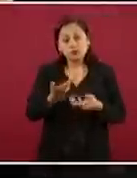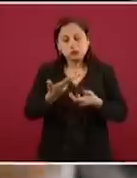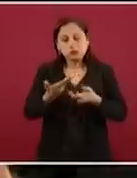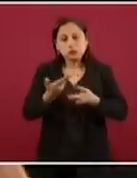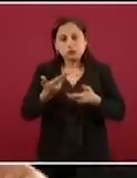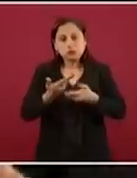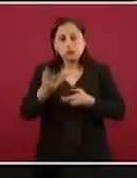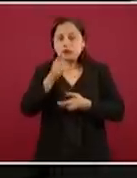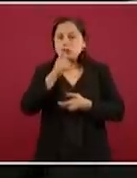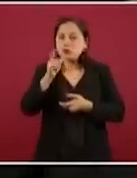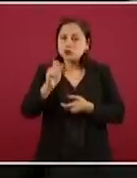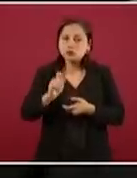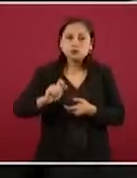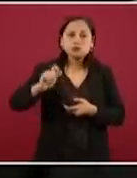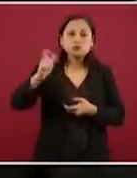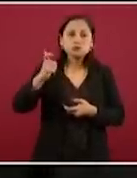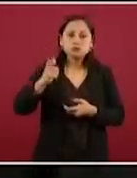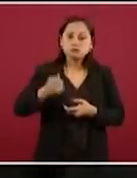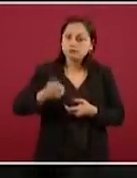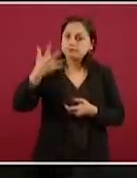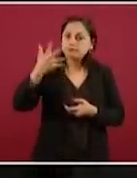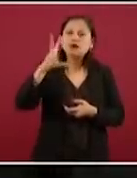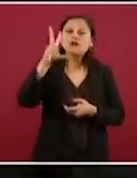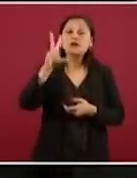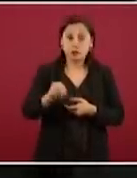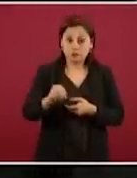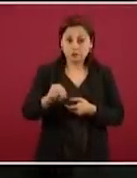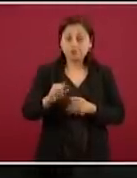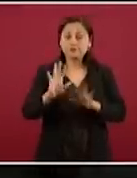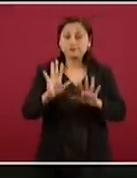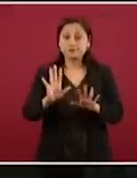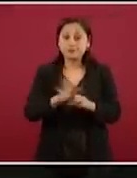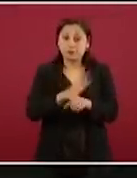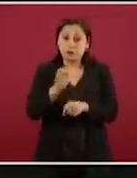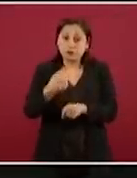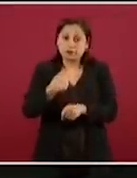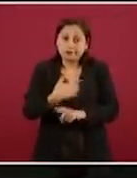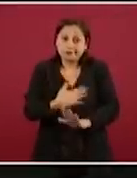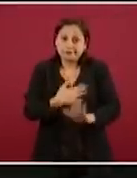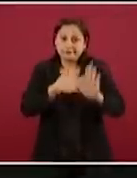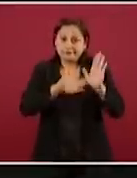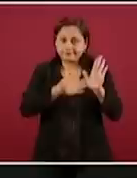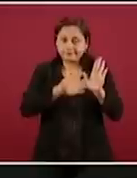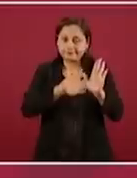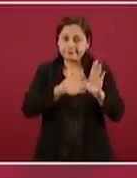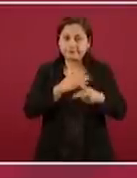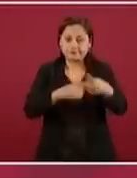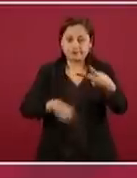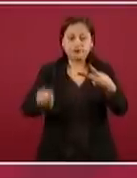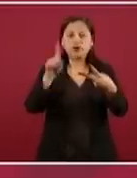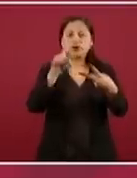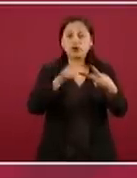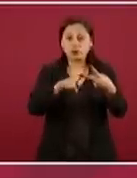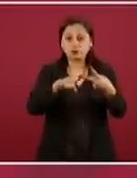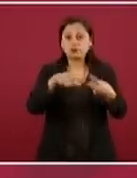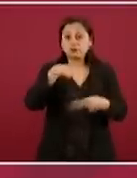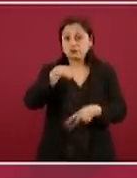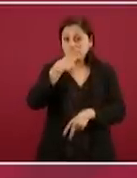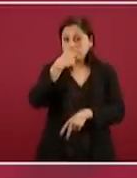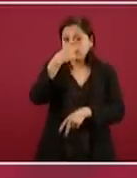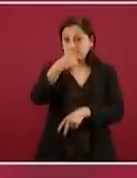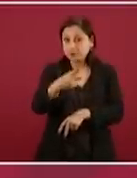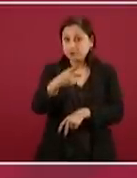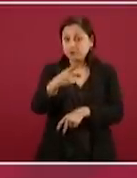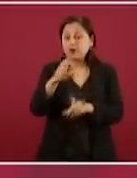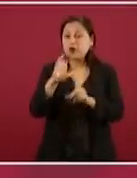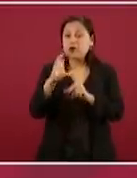porque también, y eso es lo segundo que quiero dejar de manifiesto, la Comisión Federal de Electricidad es